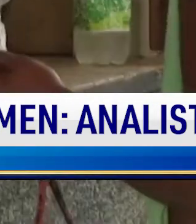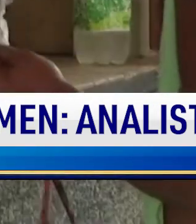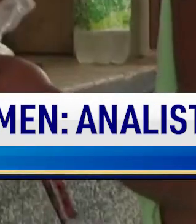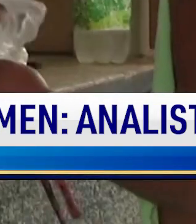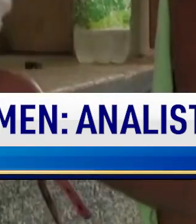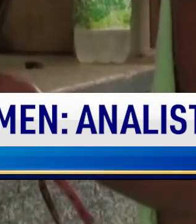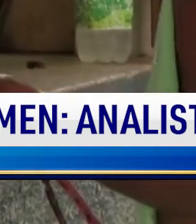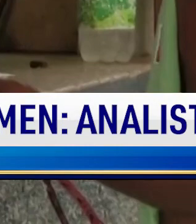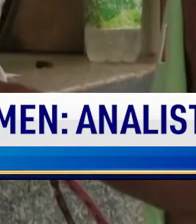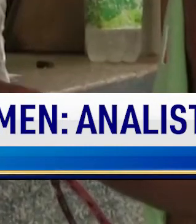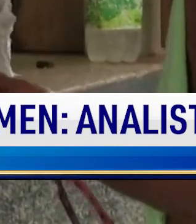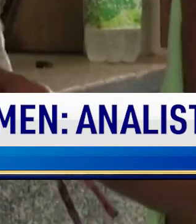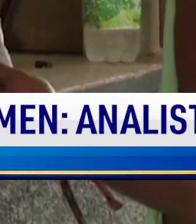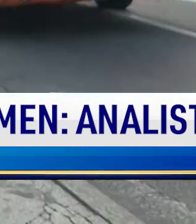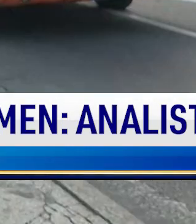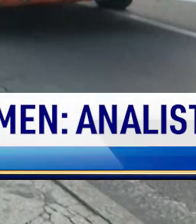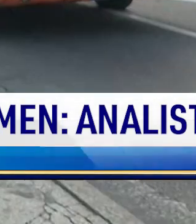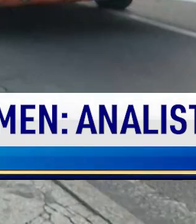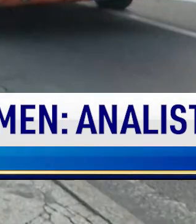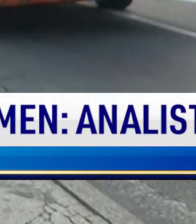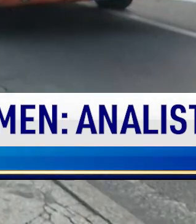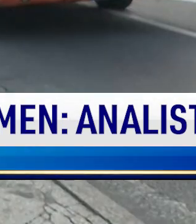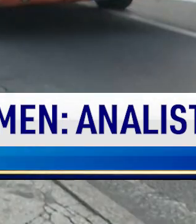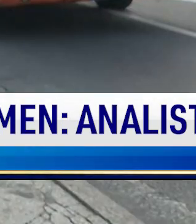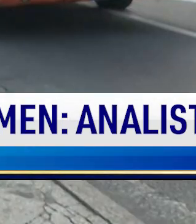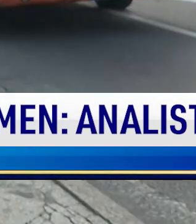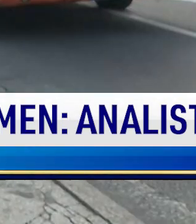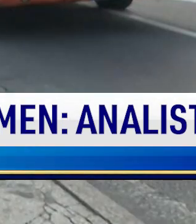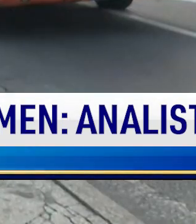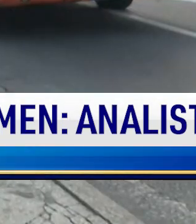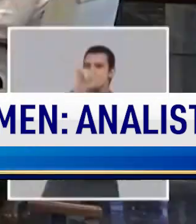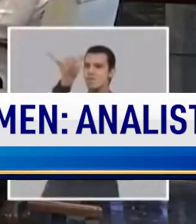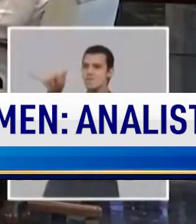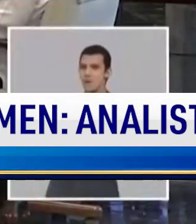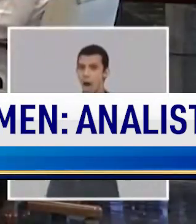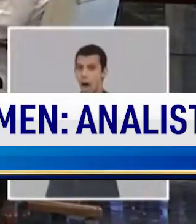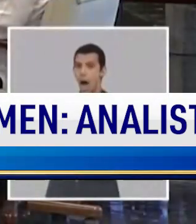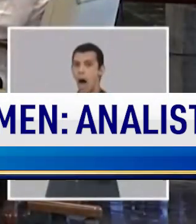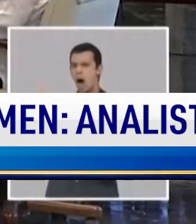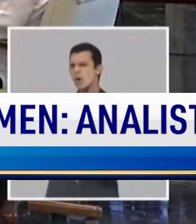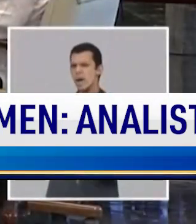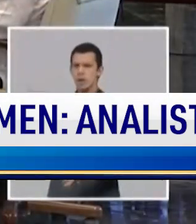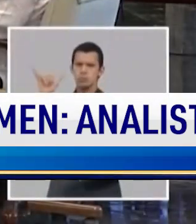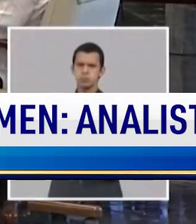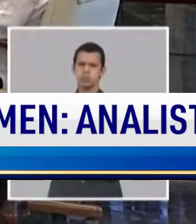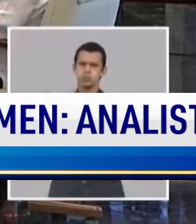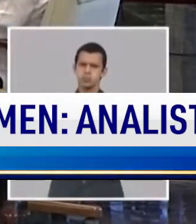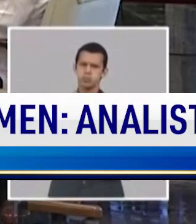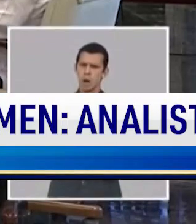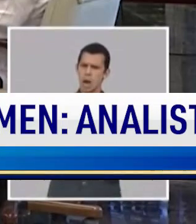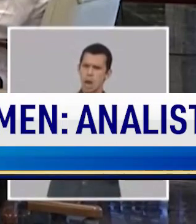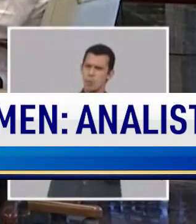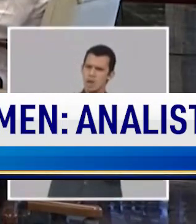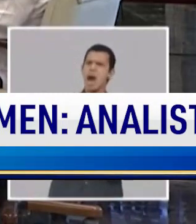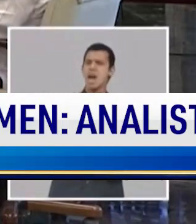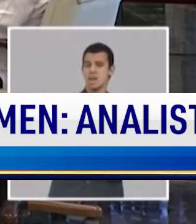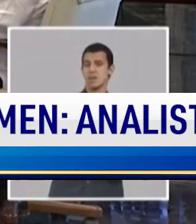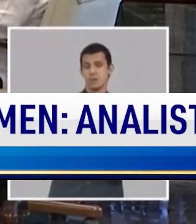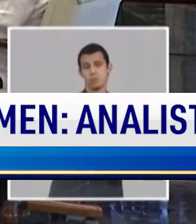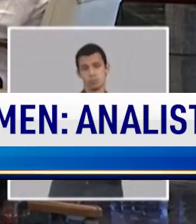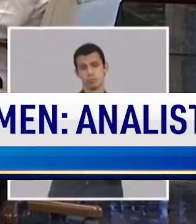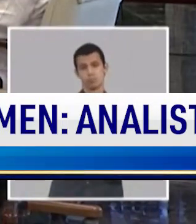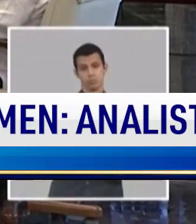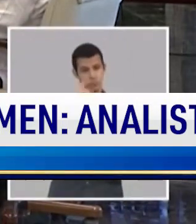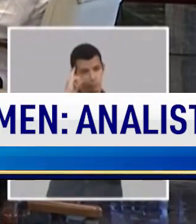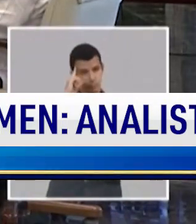país. El primer ministro, Manuel Marrero, hizo el anuncio el miércoles tras las históricas protestas del pueblo cubano en contra del comunismo. Aquí